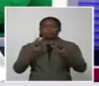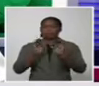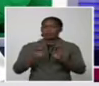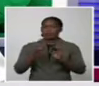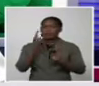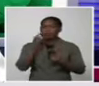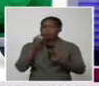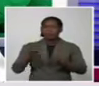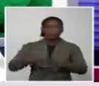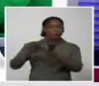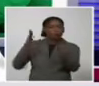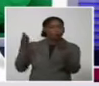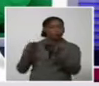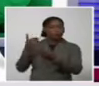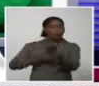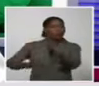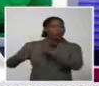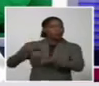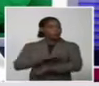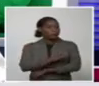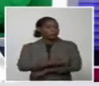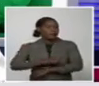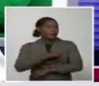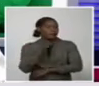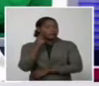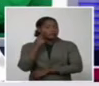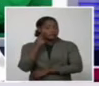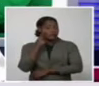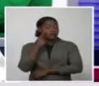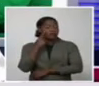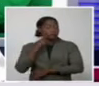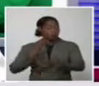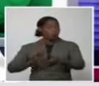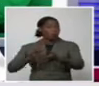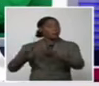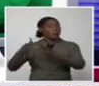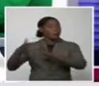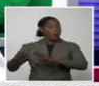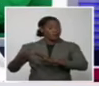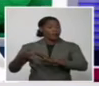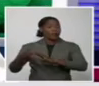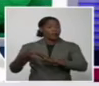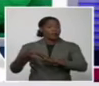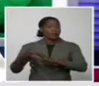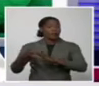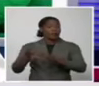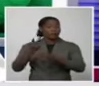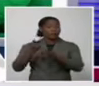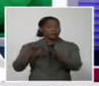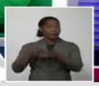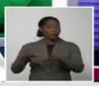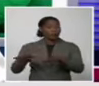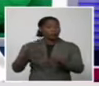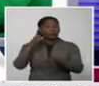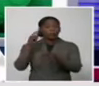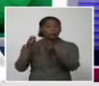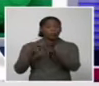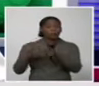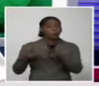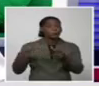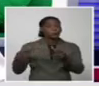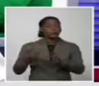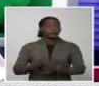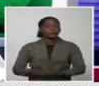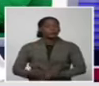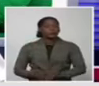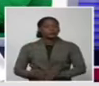que tienen hasta un 40% de cobertura ya y que sin embargo la transmisión se ha ido incrementando. Yo decía